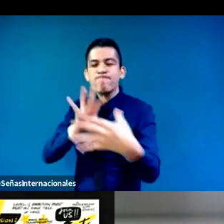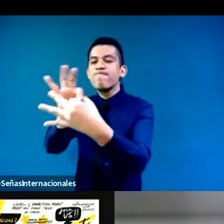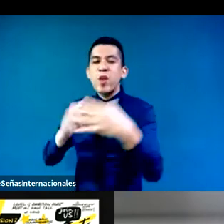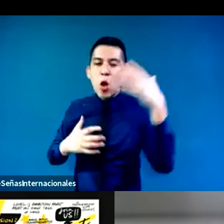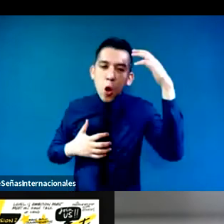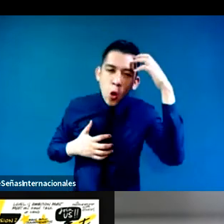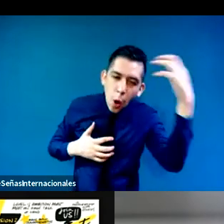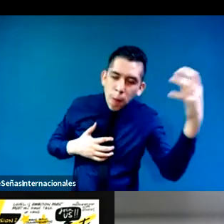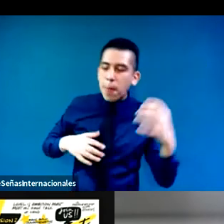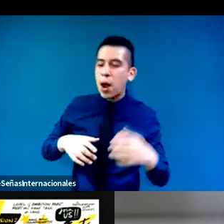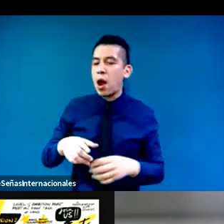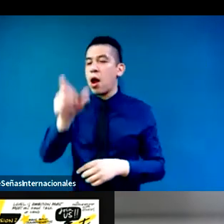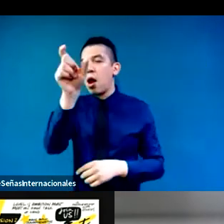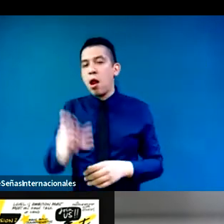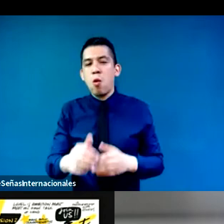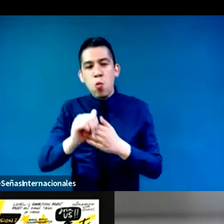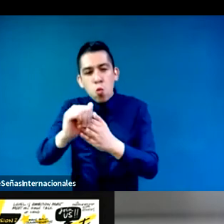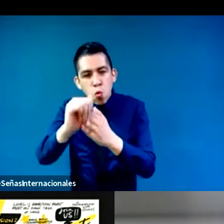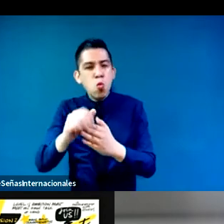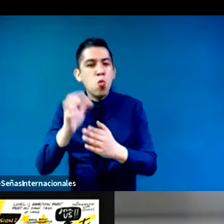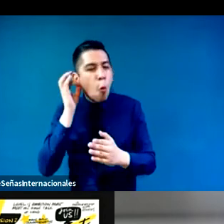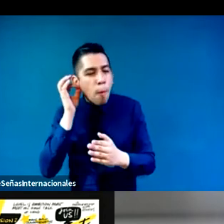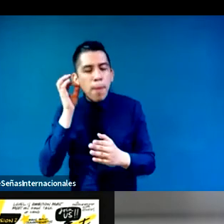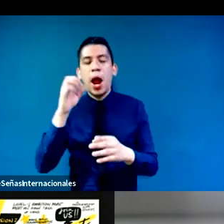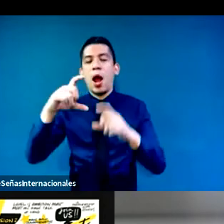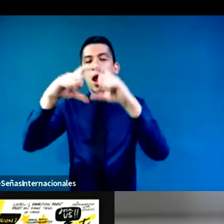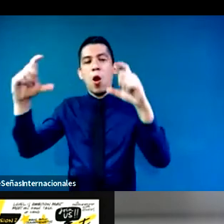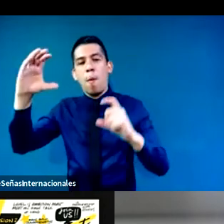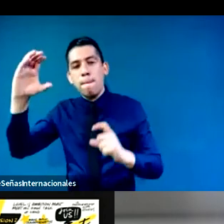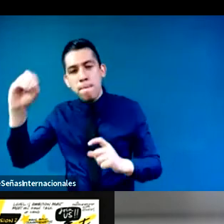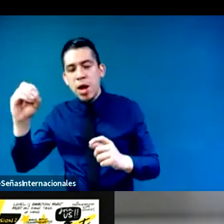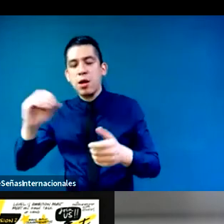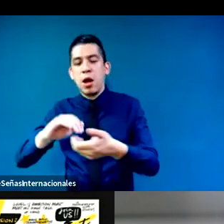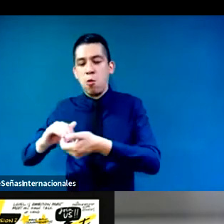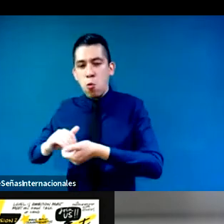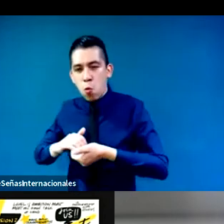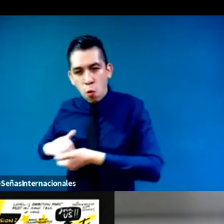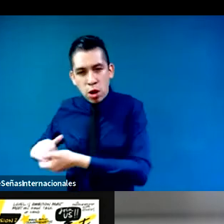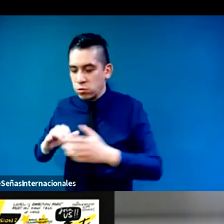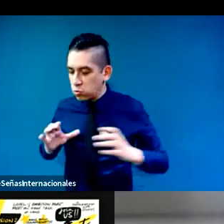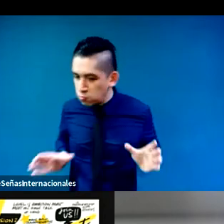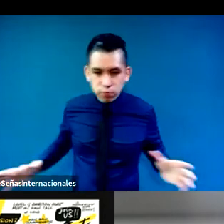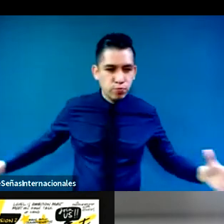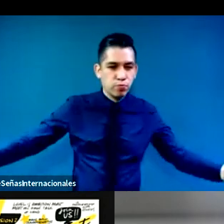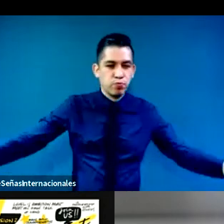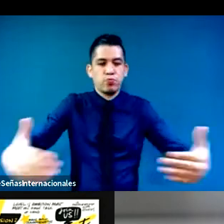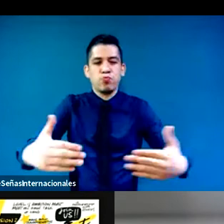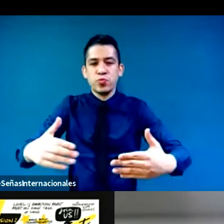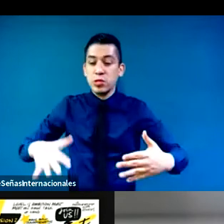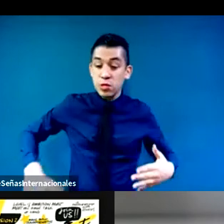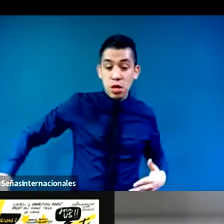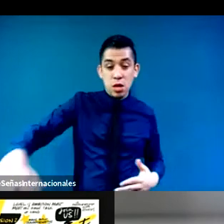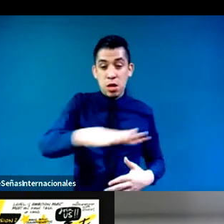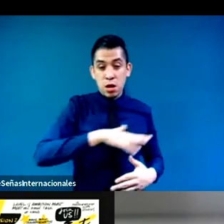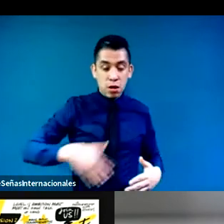los gobiernos, sector privado, organizaciones internacionales y cada individuo. Solo cuando combinemos